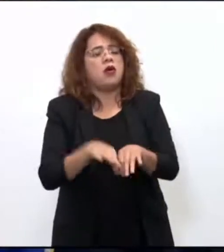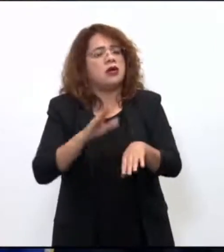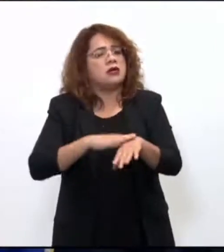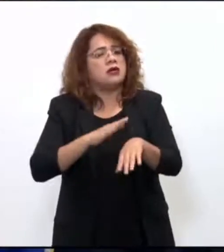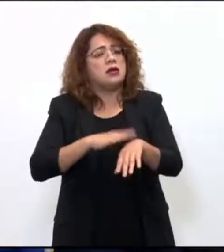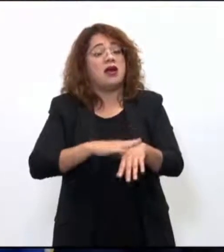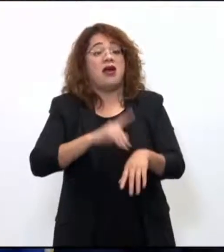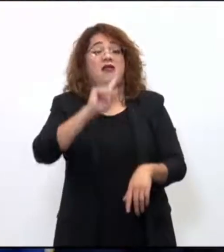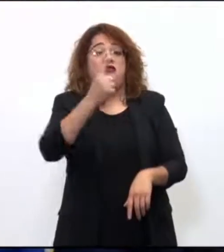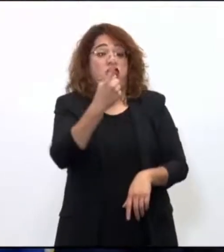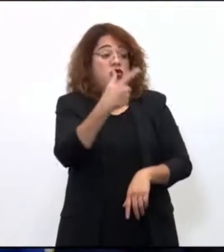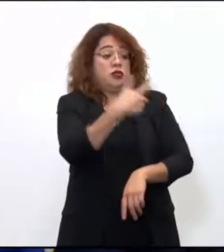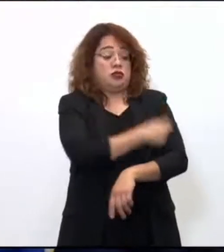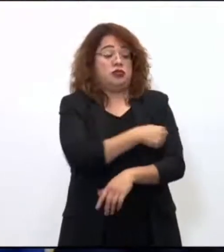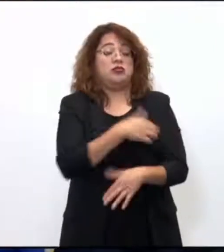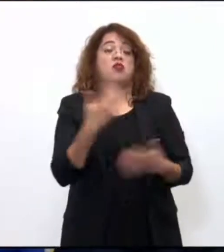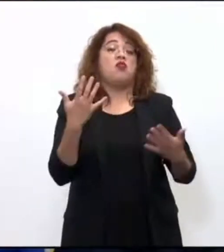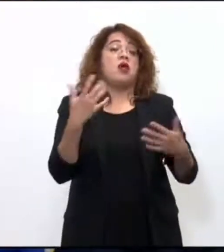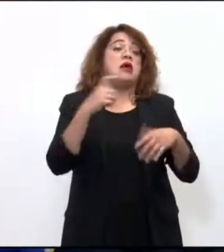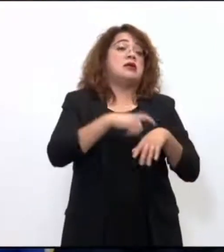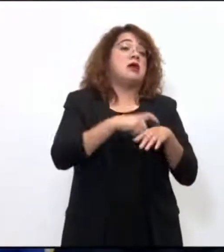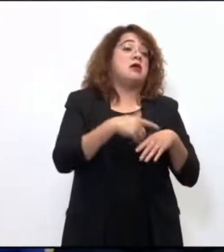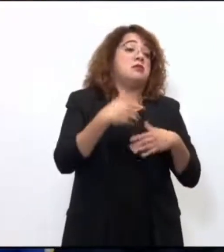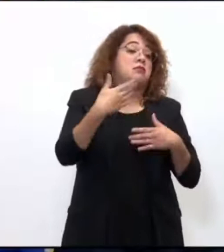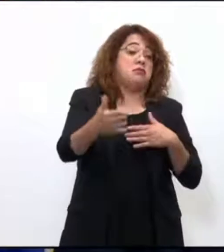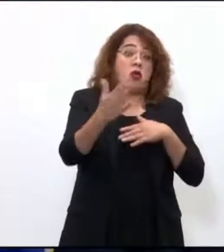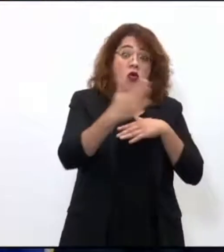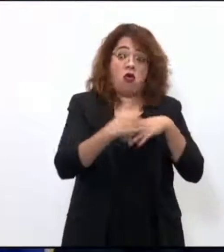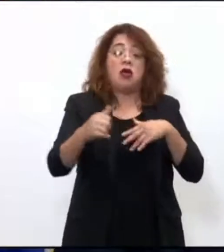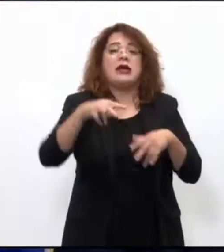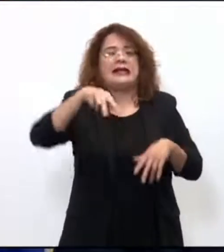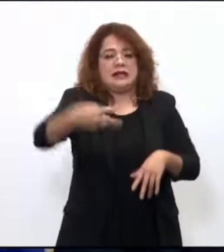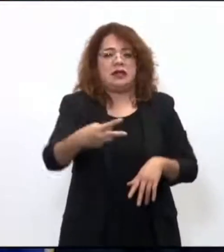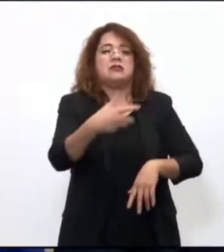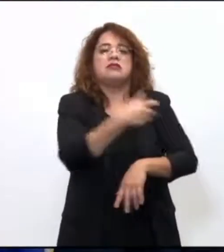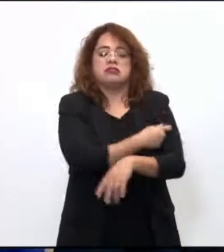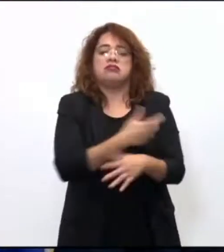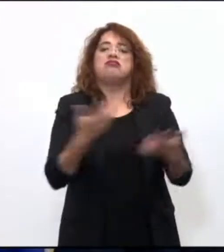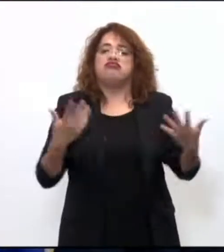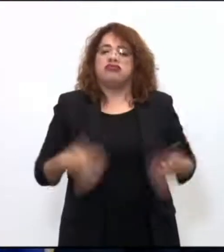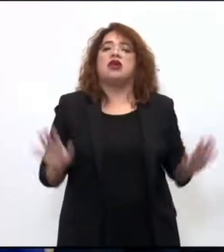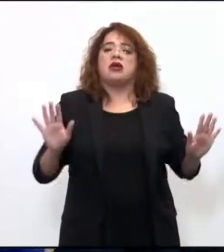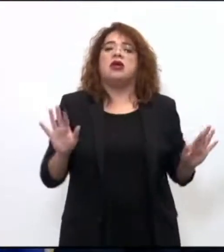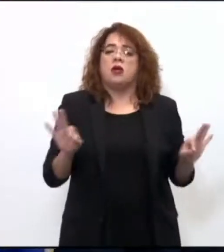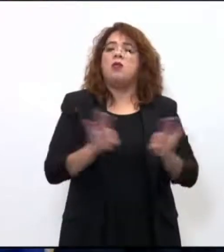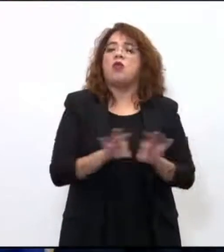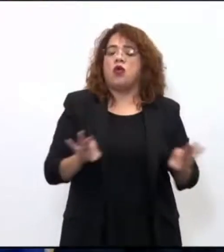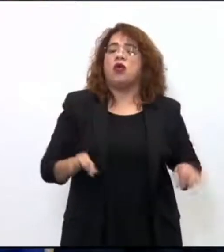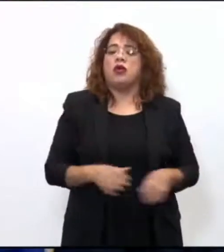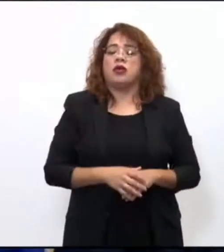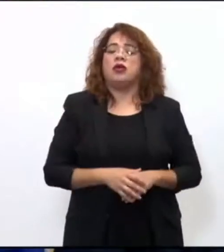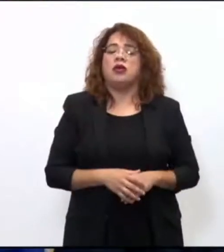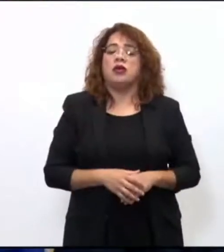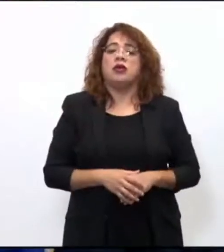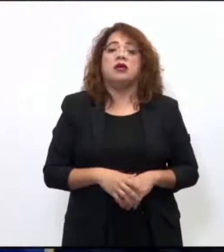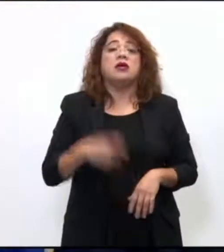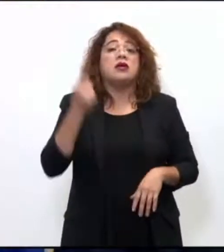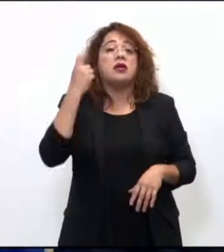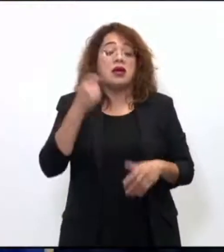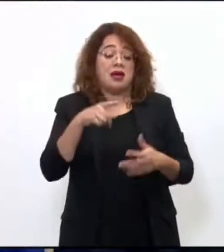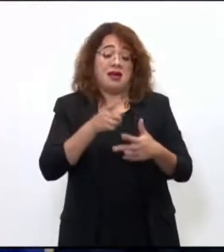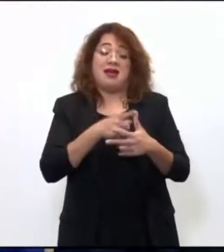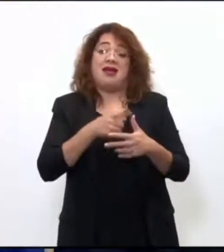obtener la máxima protección contra el virus. La primera dosis prepara